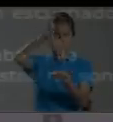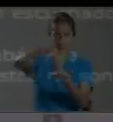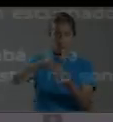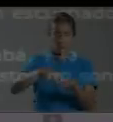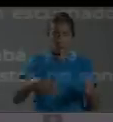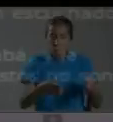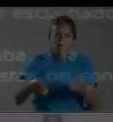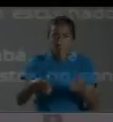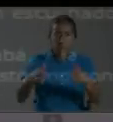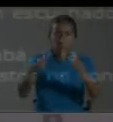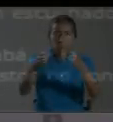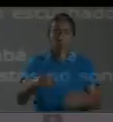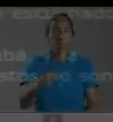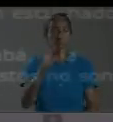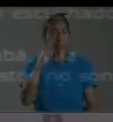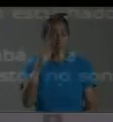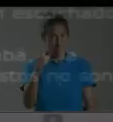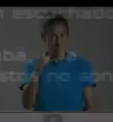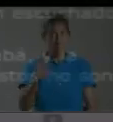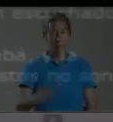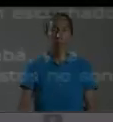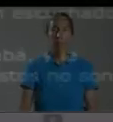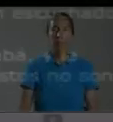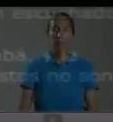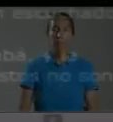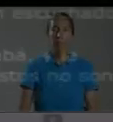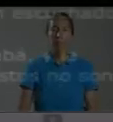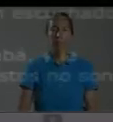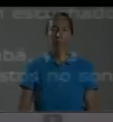caminos y mirad